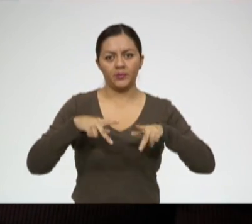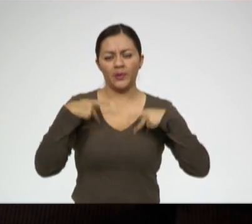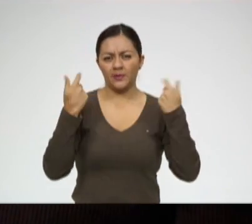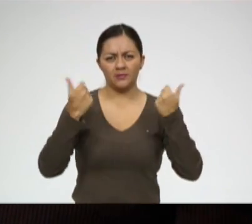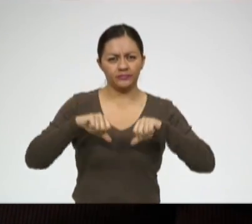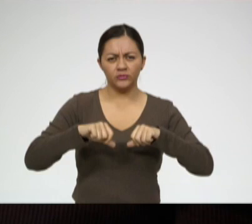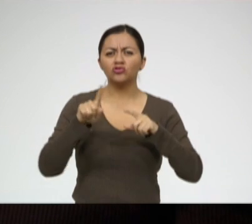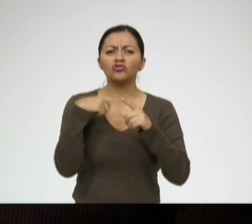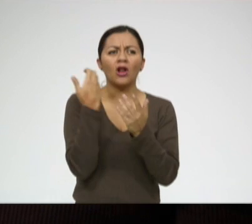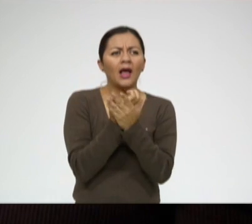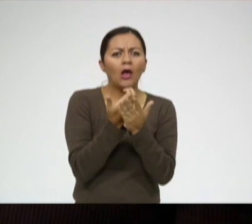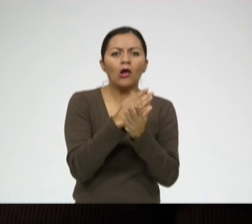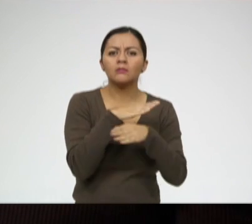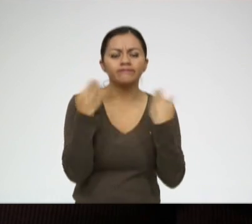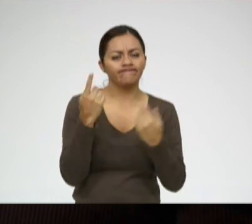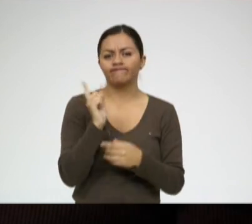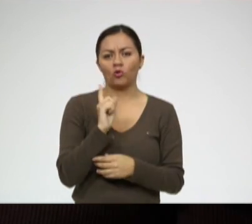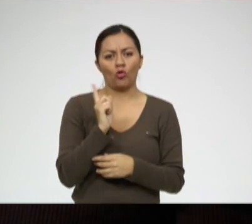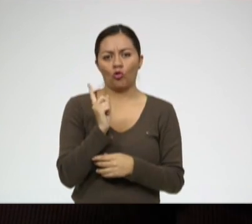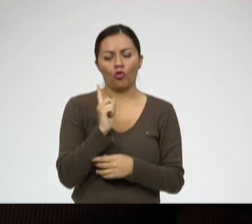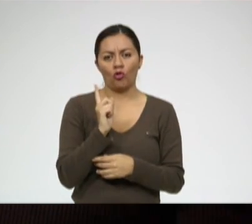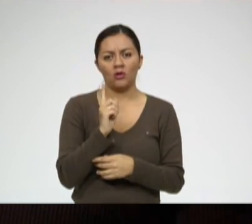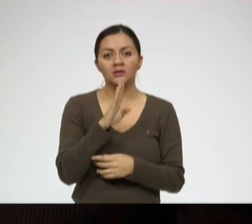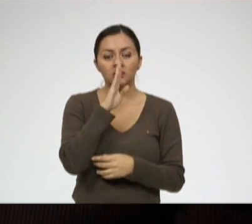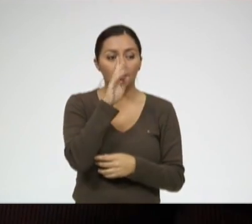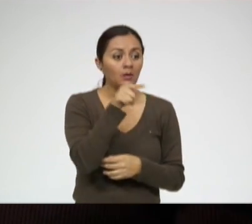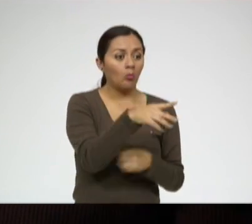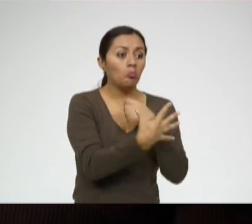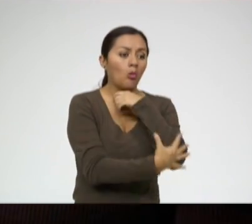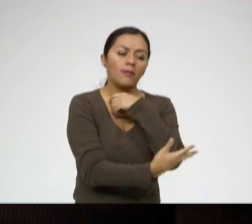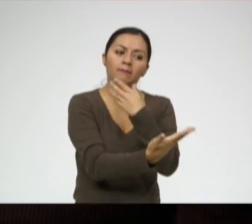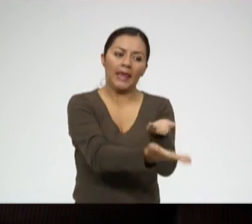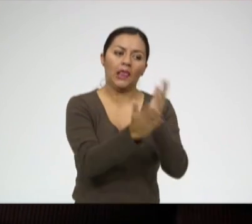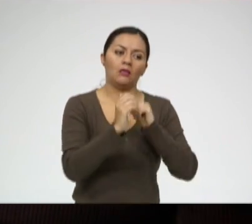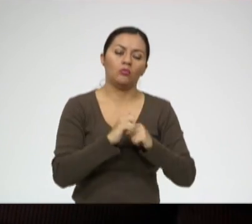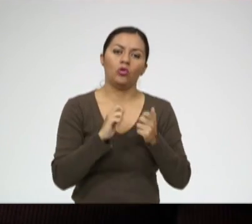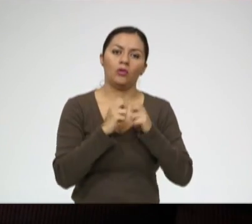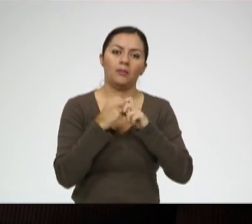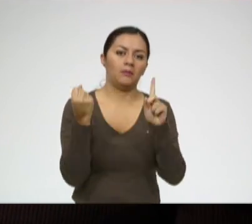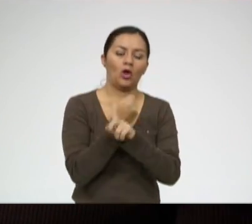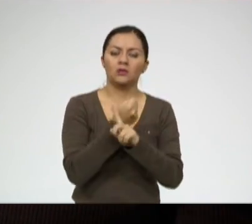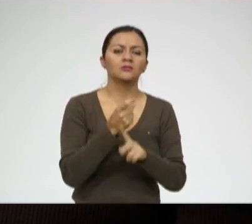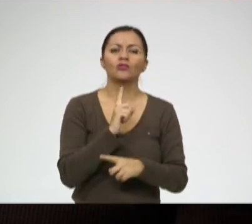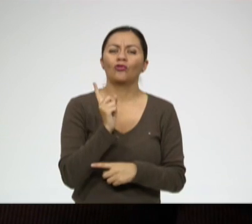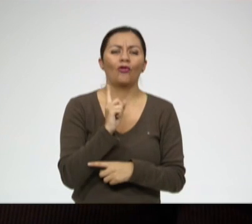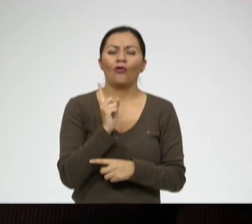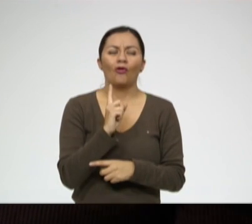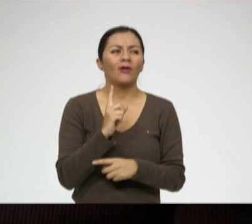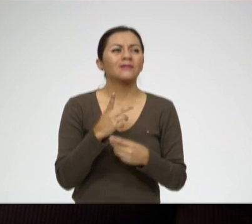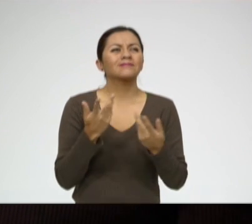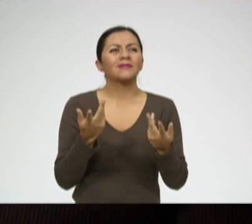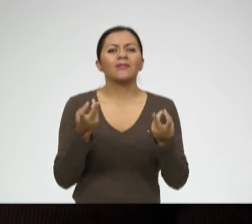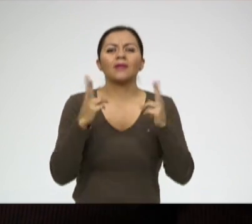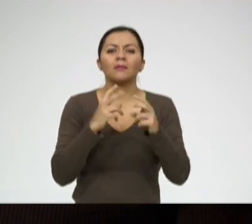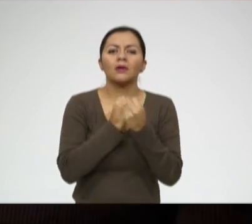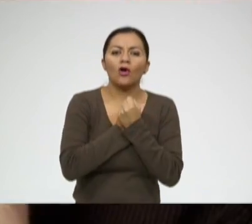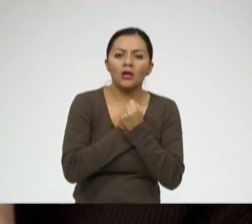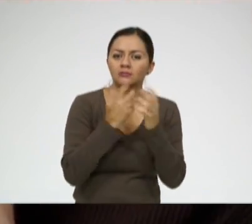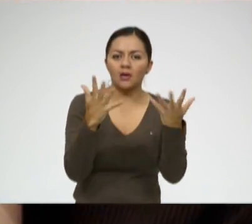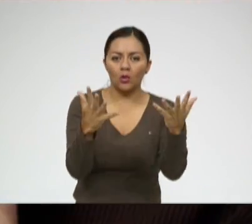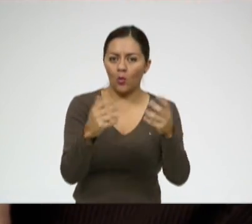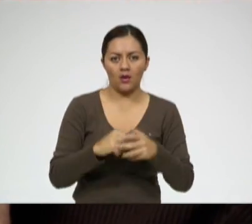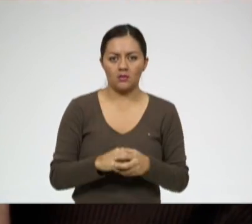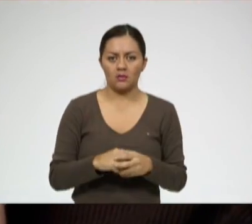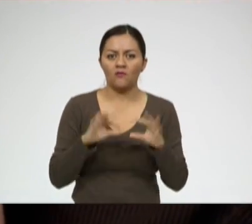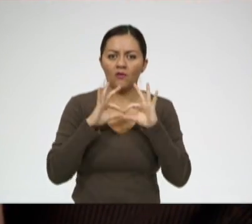precariedad económica a la que estamos acostumbrados a observar, sino también precariedad afectiva.